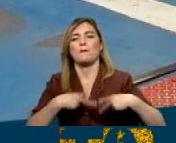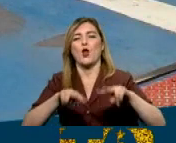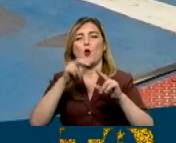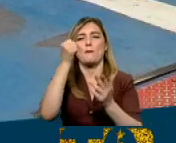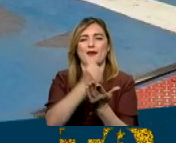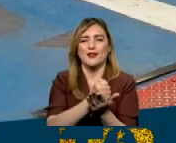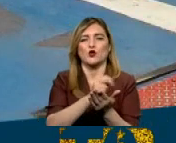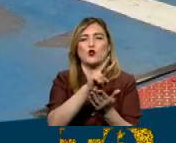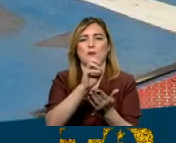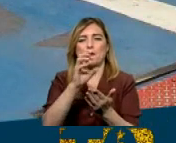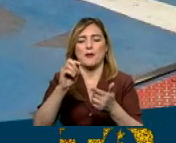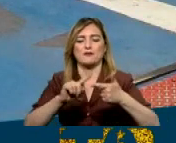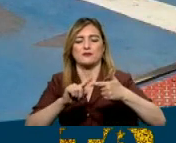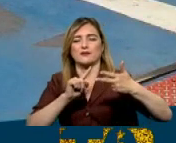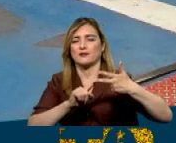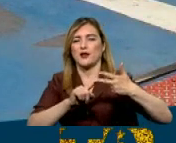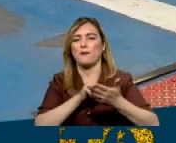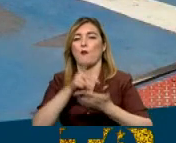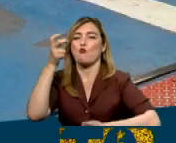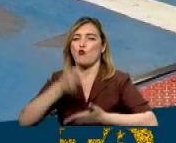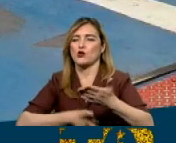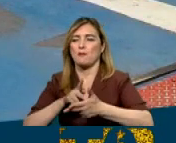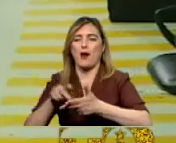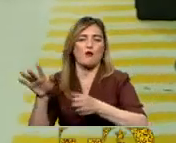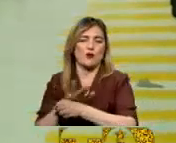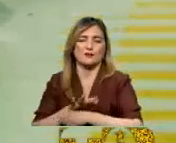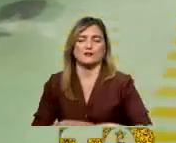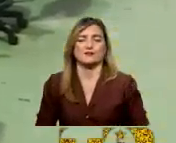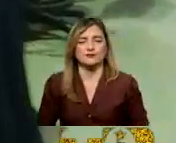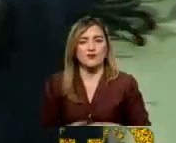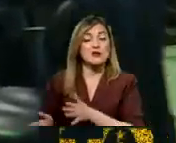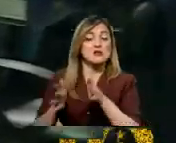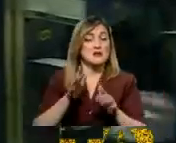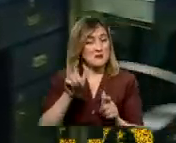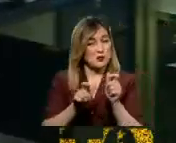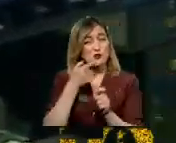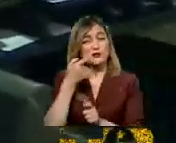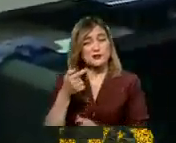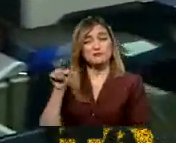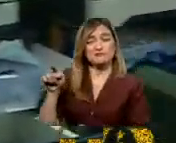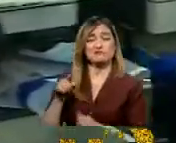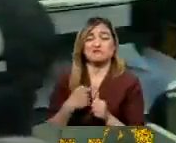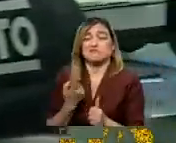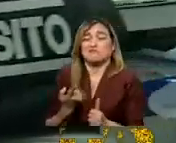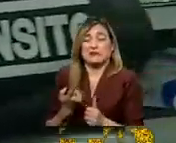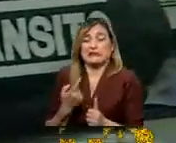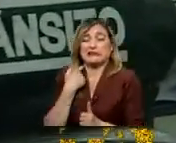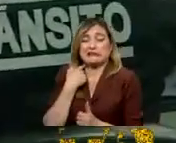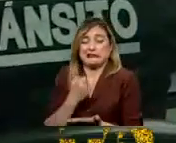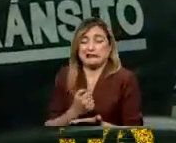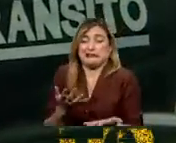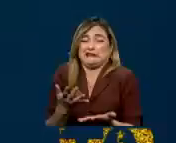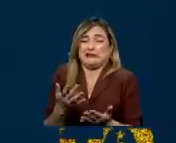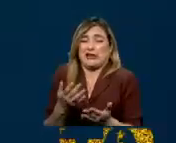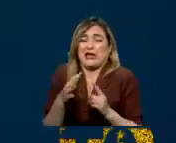de matrícula 2020 y estar al día en el pago de multas. Según los ciudadanos, los principales factores que influyen son